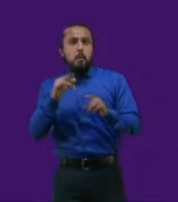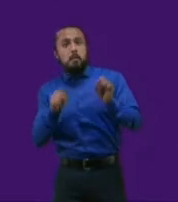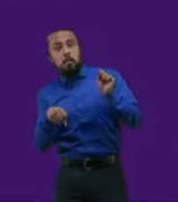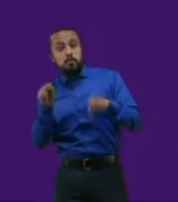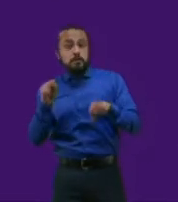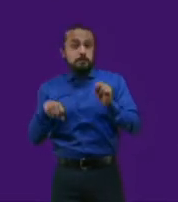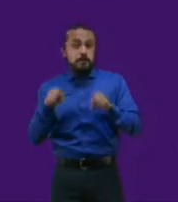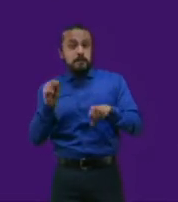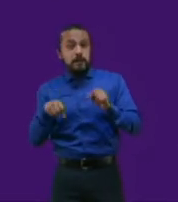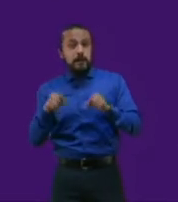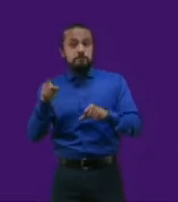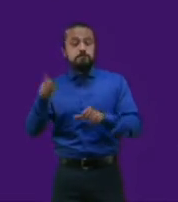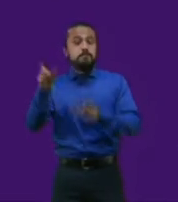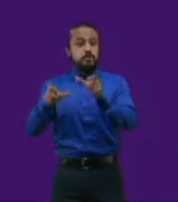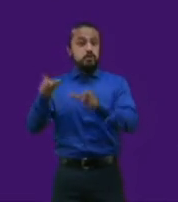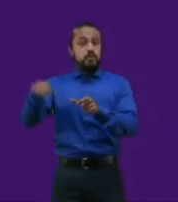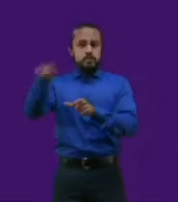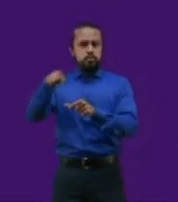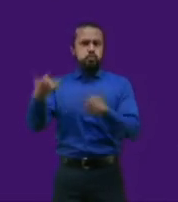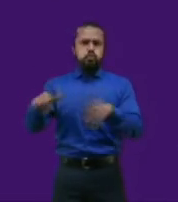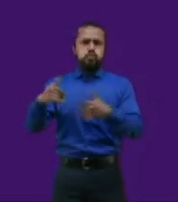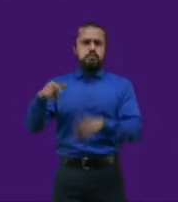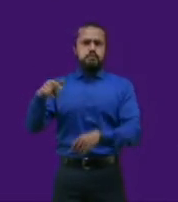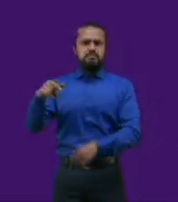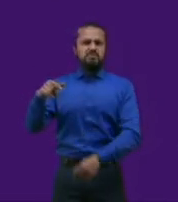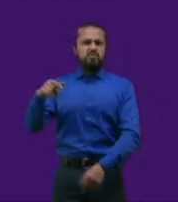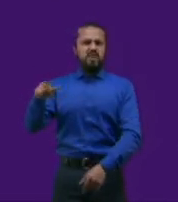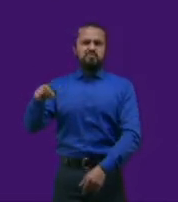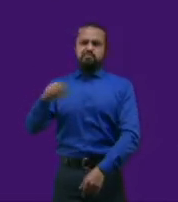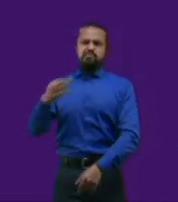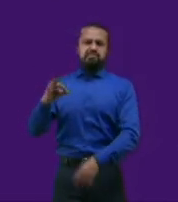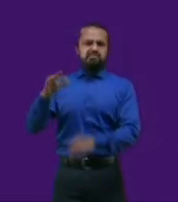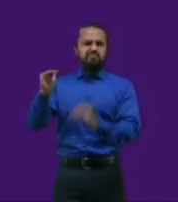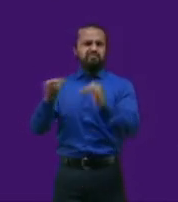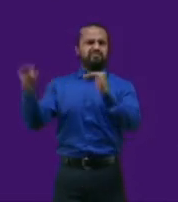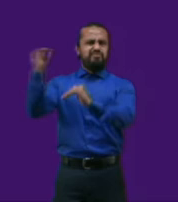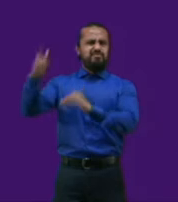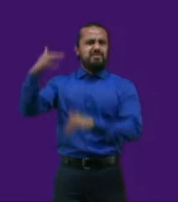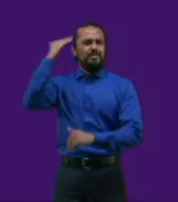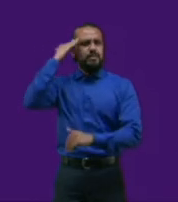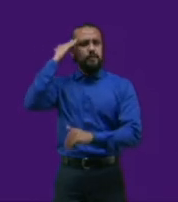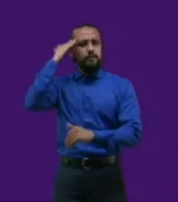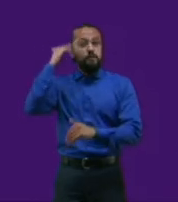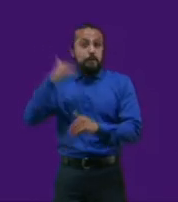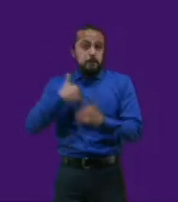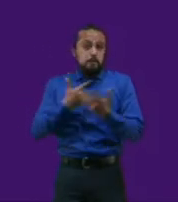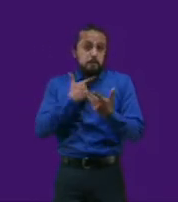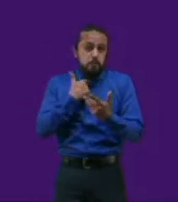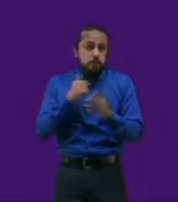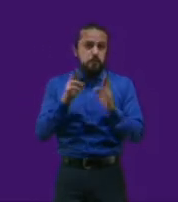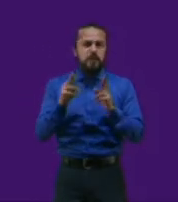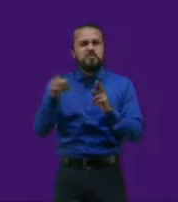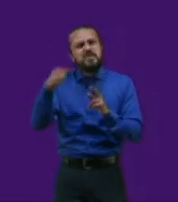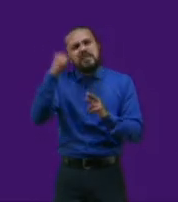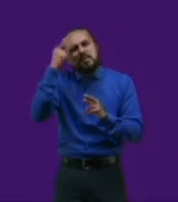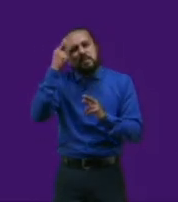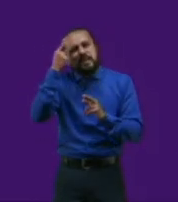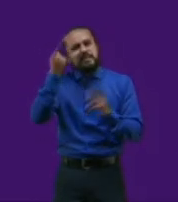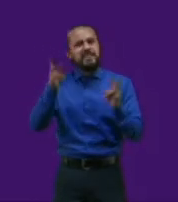son los cracks, pues los indispensables. Entonces, pues me encantaría pues saber tú qué piensas